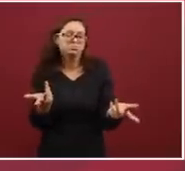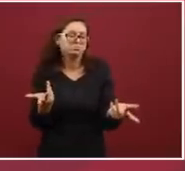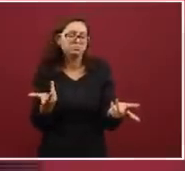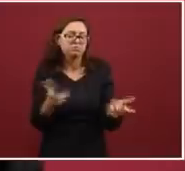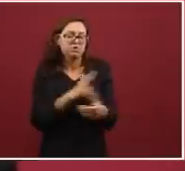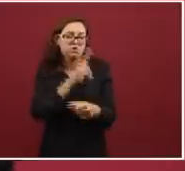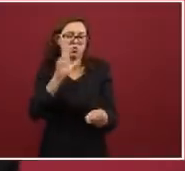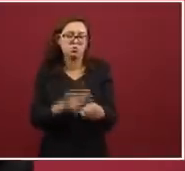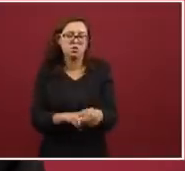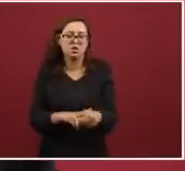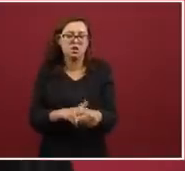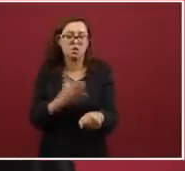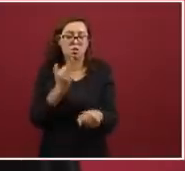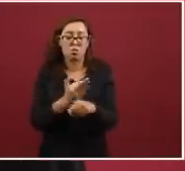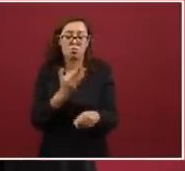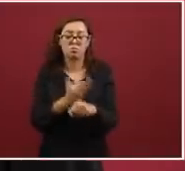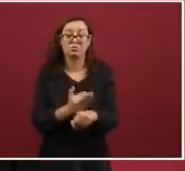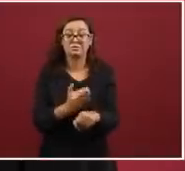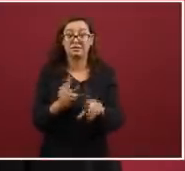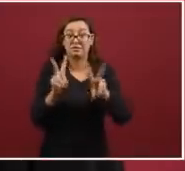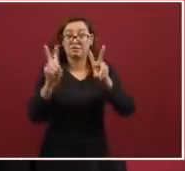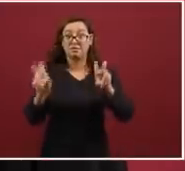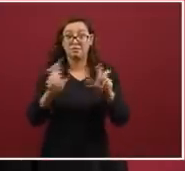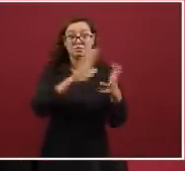porque estamos en un proceso de transformación.